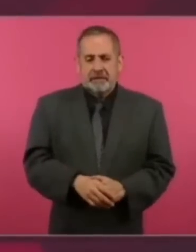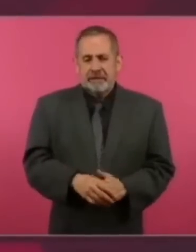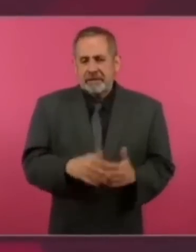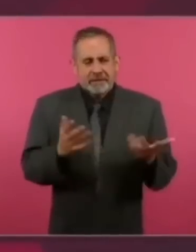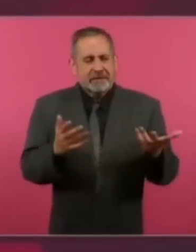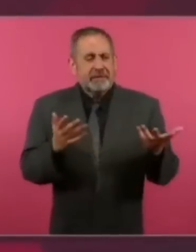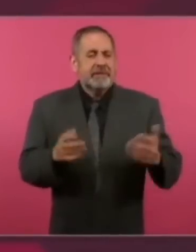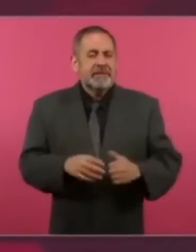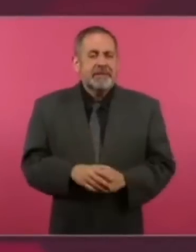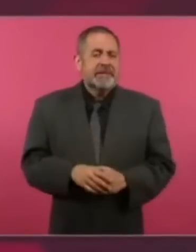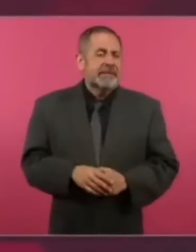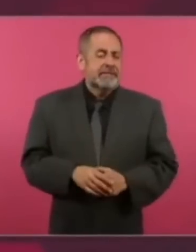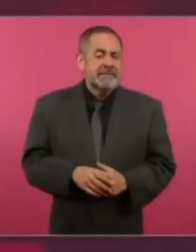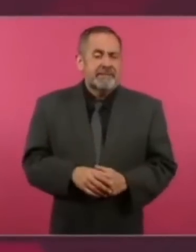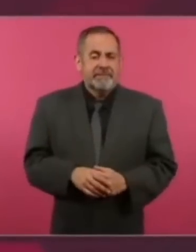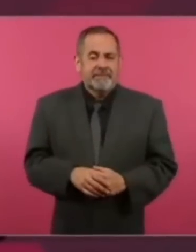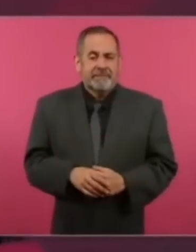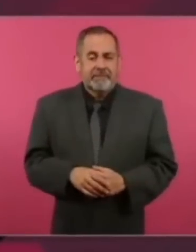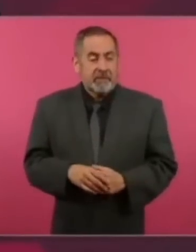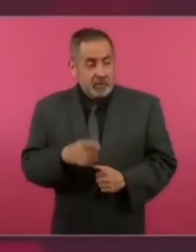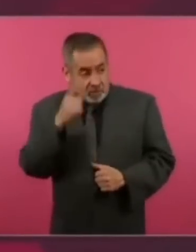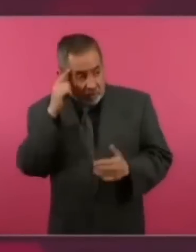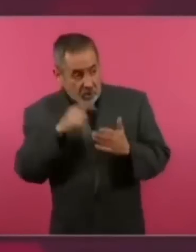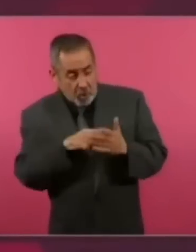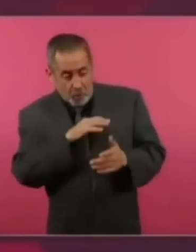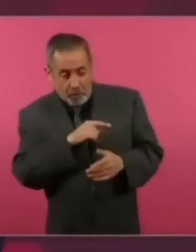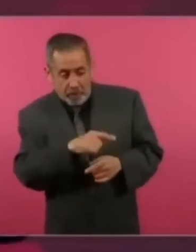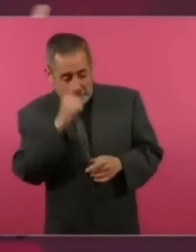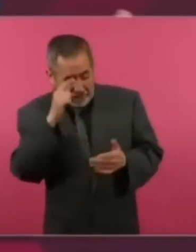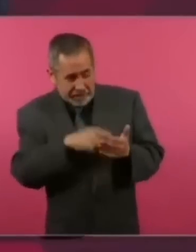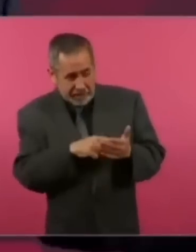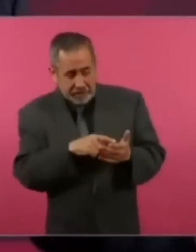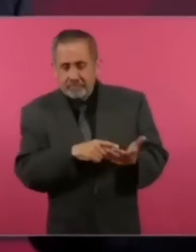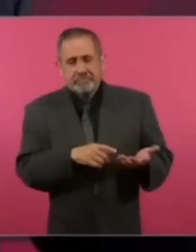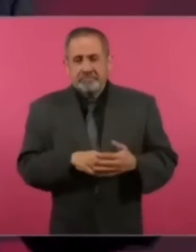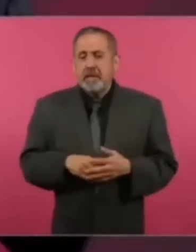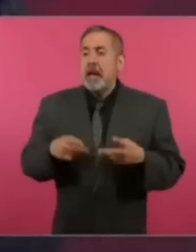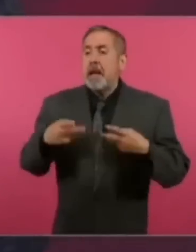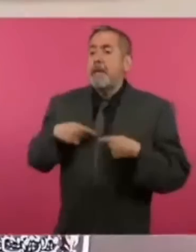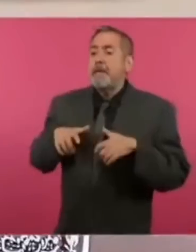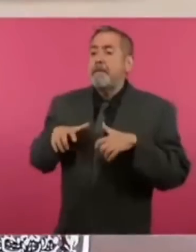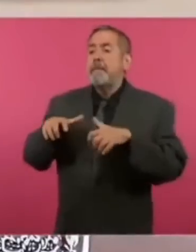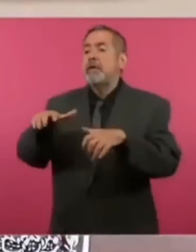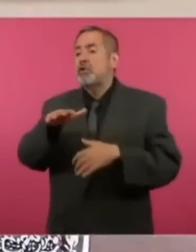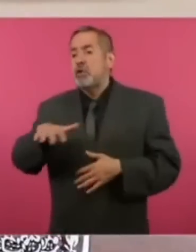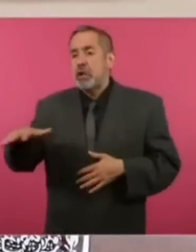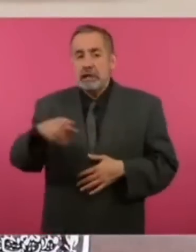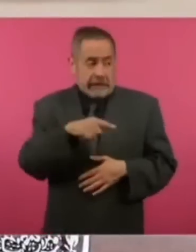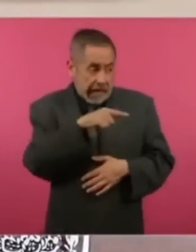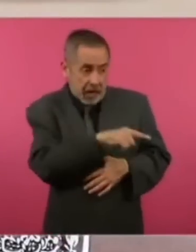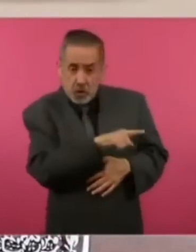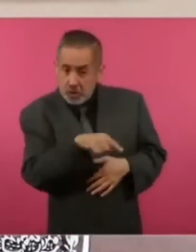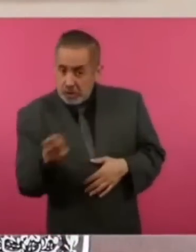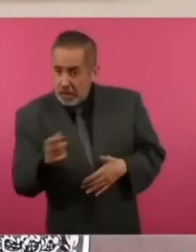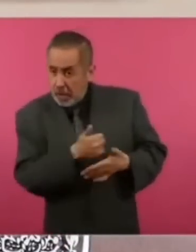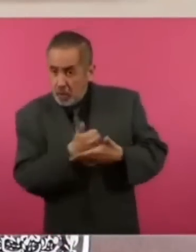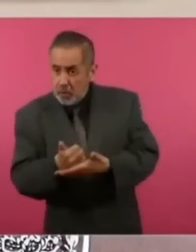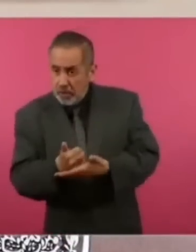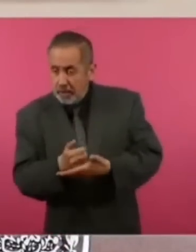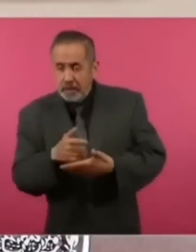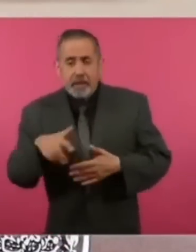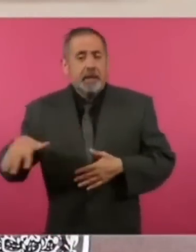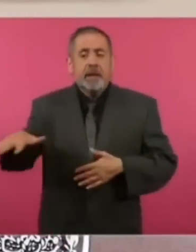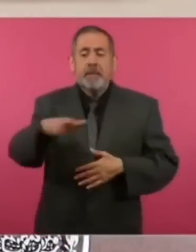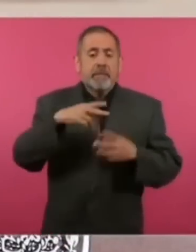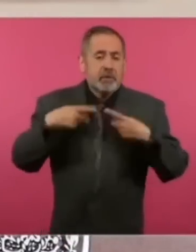Entonces, ¿qué puedo esperar de ellos? ¿Qué puede esperar el pobre, el